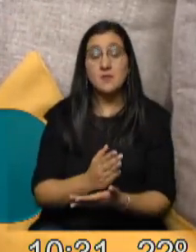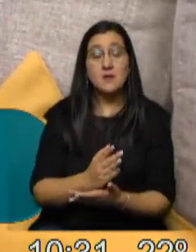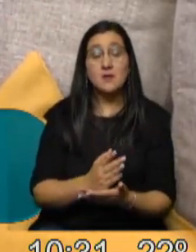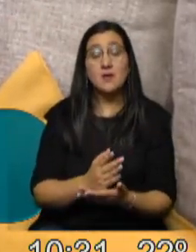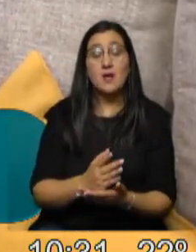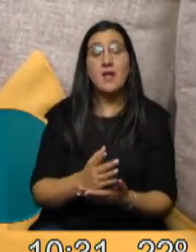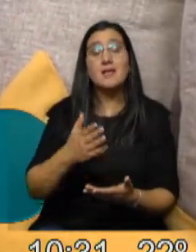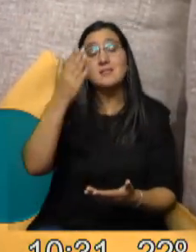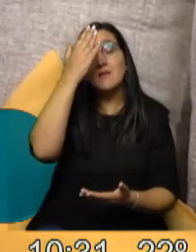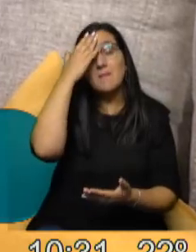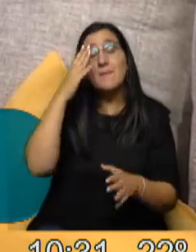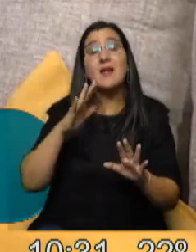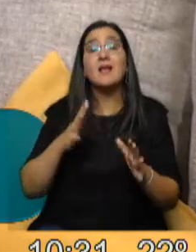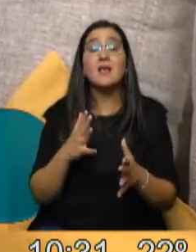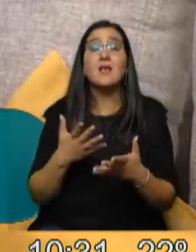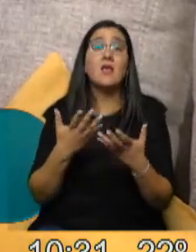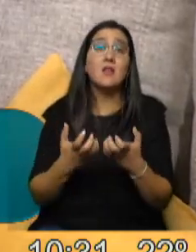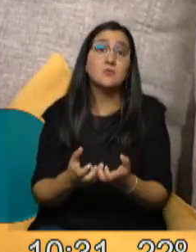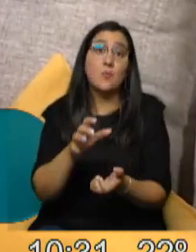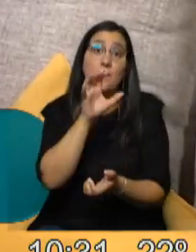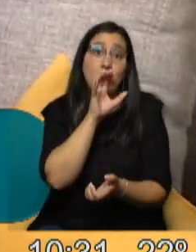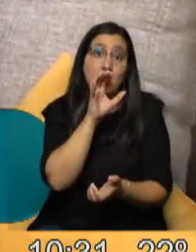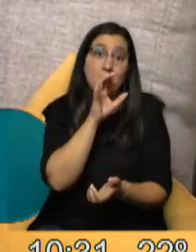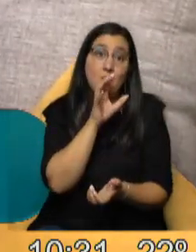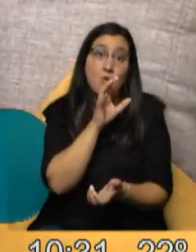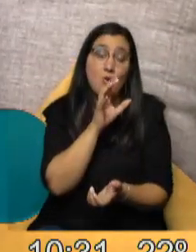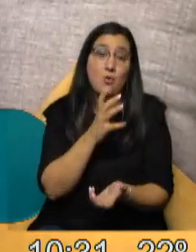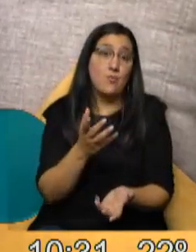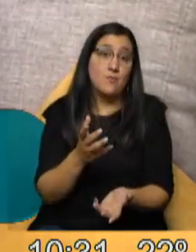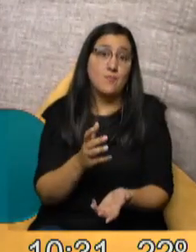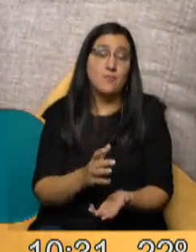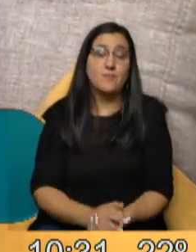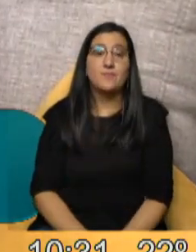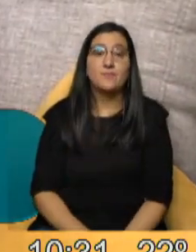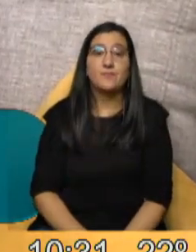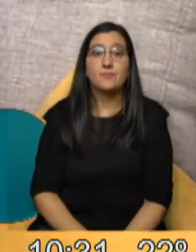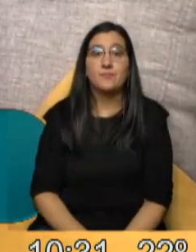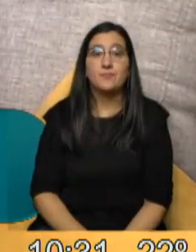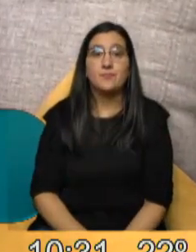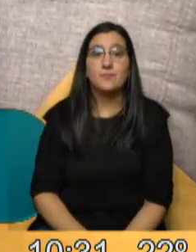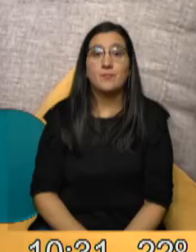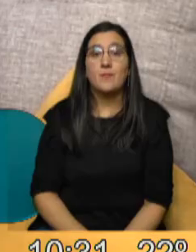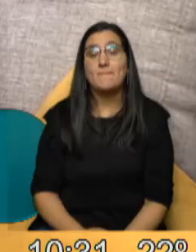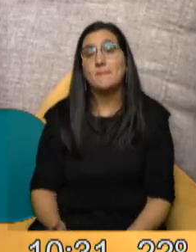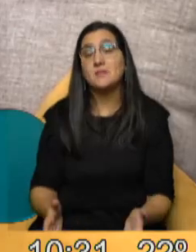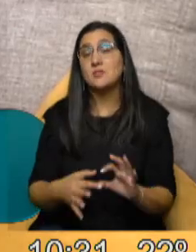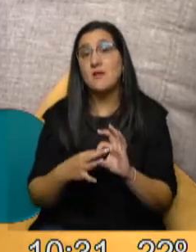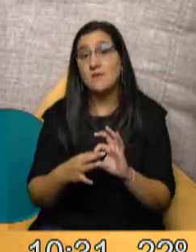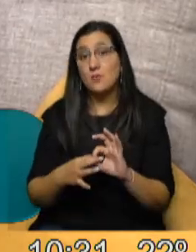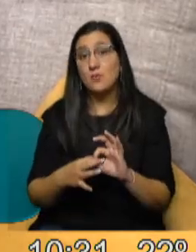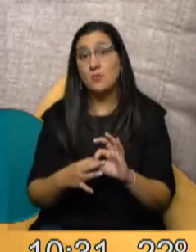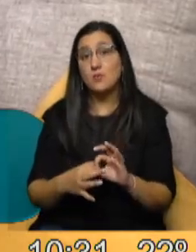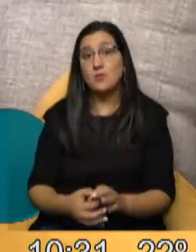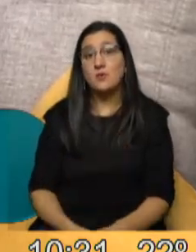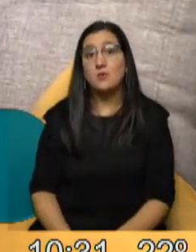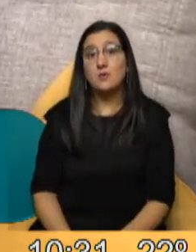qué lo quiero y con la economía en cuestión. Las mascotas, más o menos, uno intenta, más allá del vínculo, ya se trata de despojar